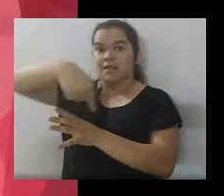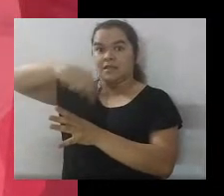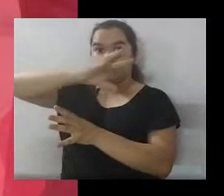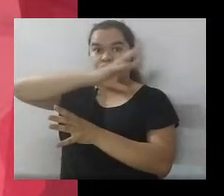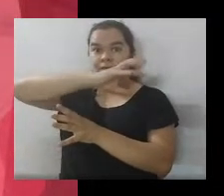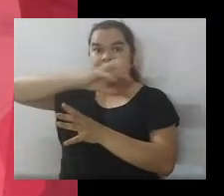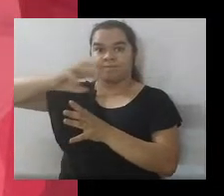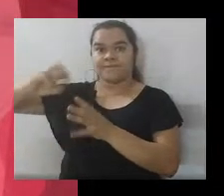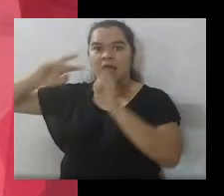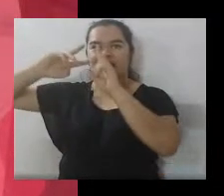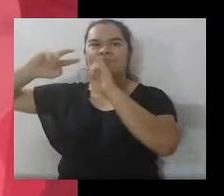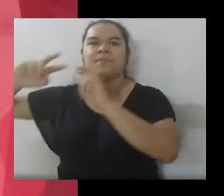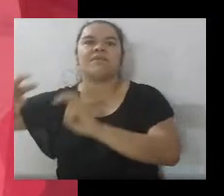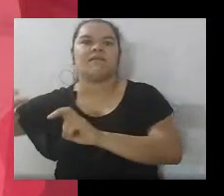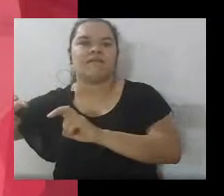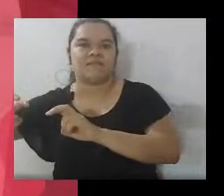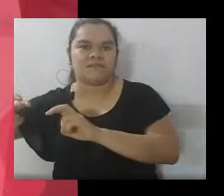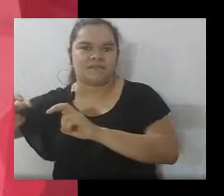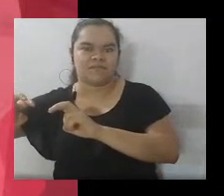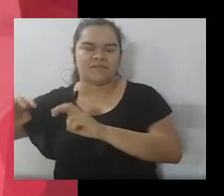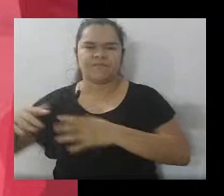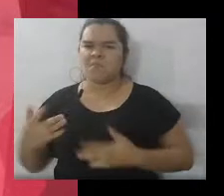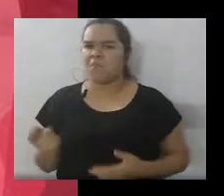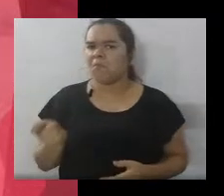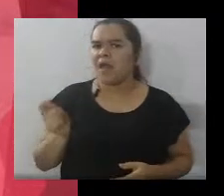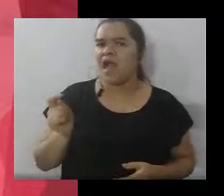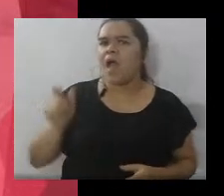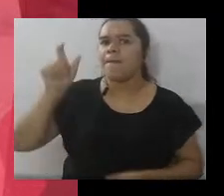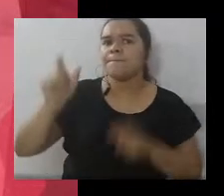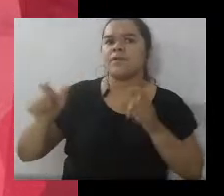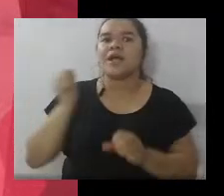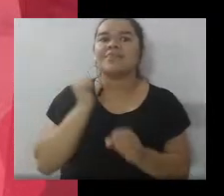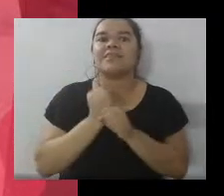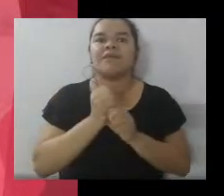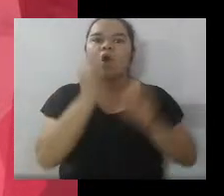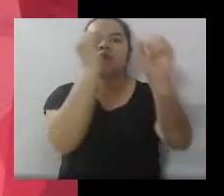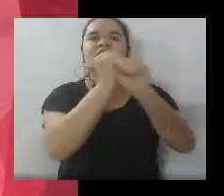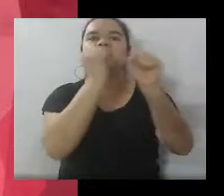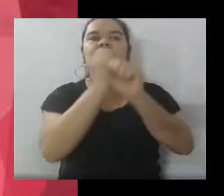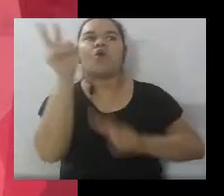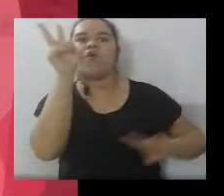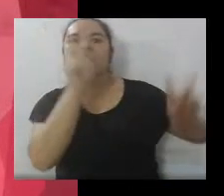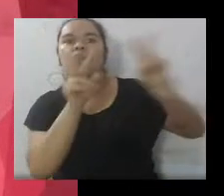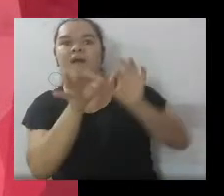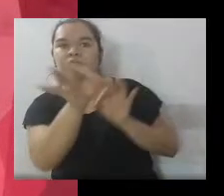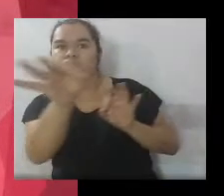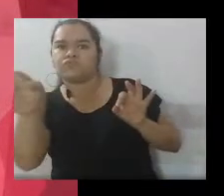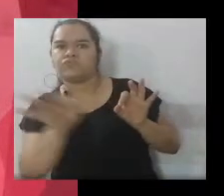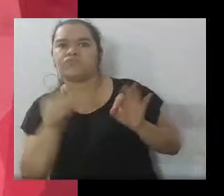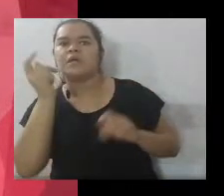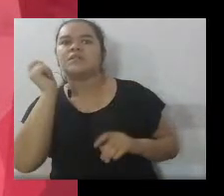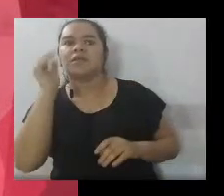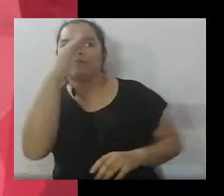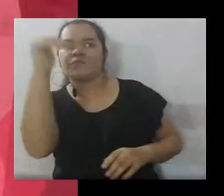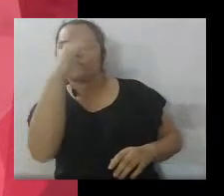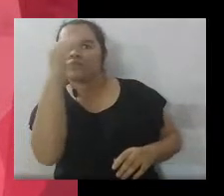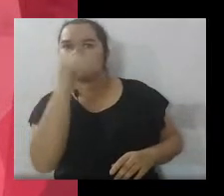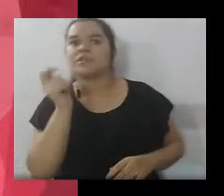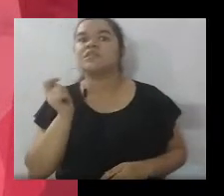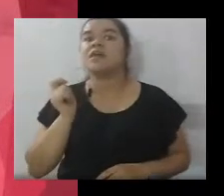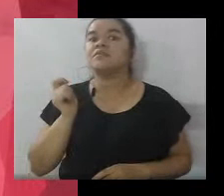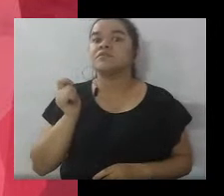¿Quiénes requieren estos servicios? Las personas que van a, o las empresas que van a requerir estos servicios son